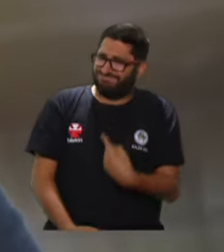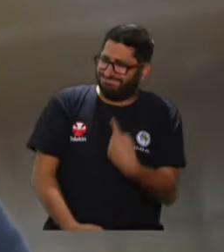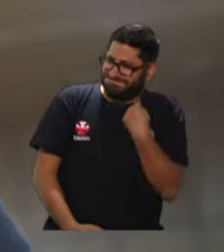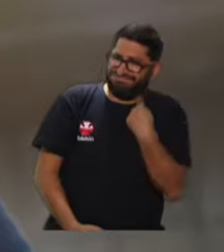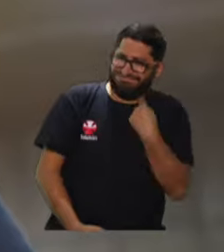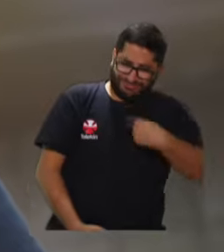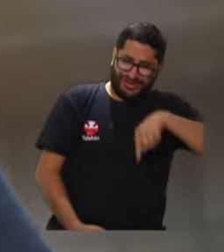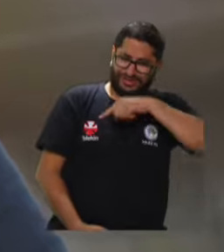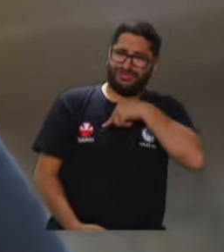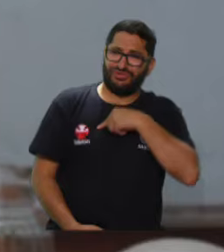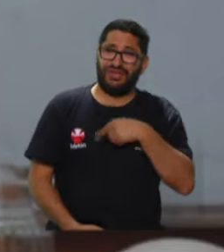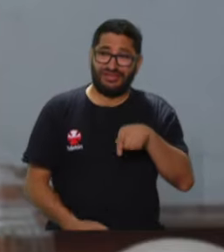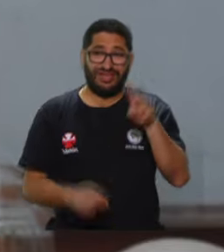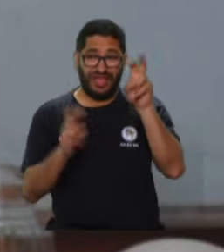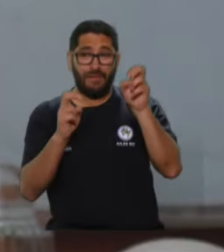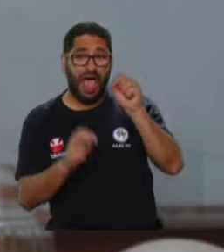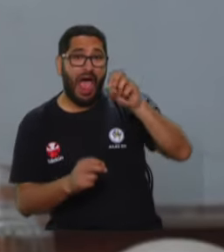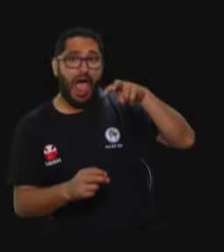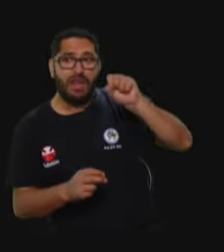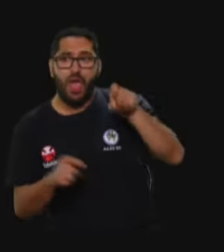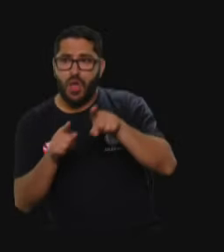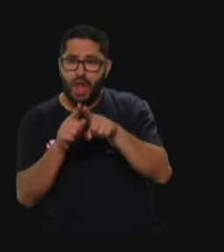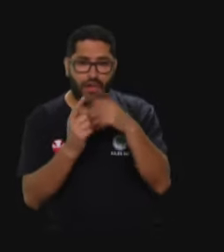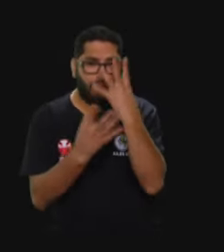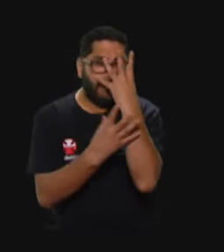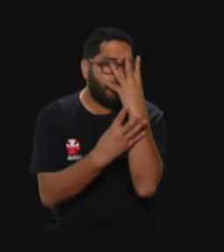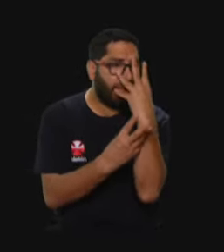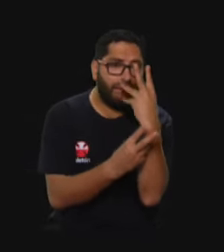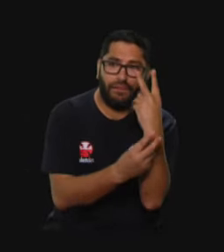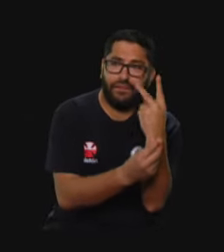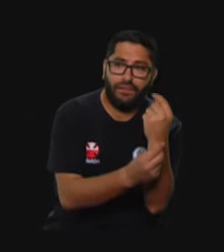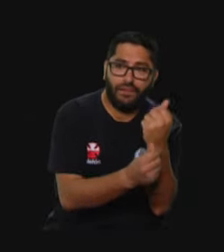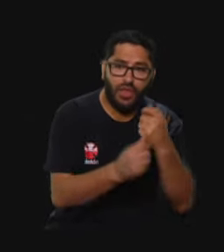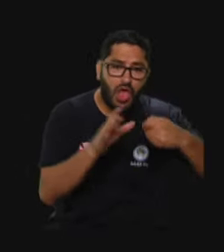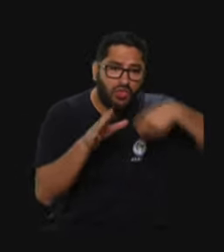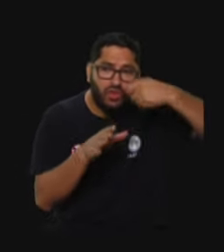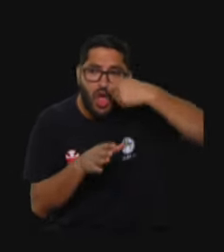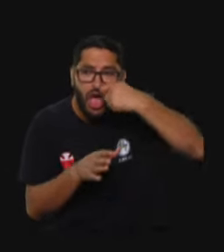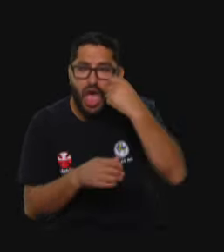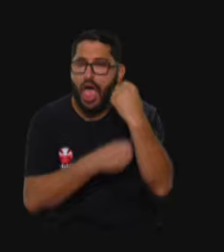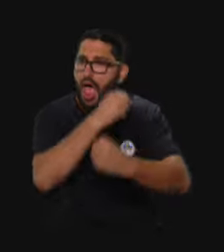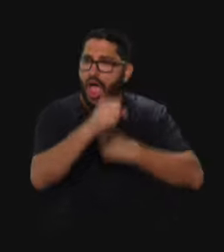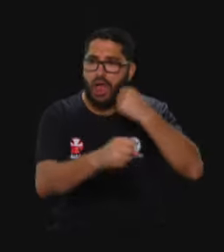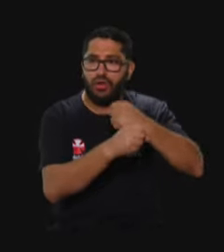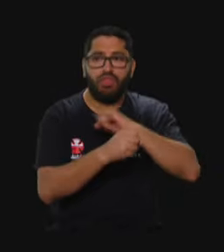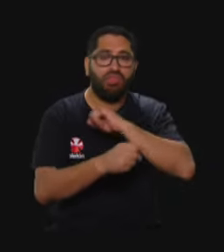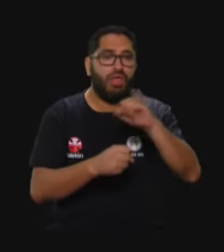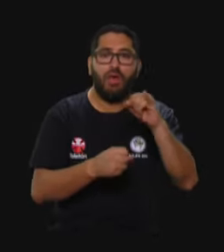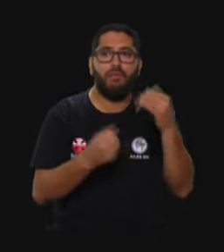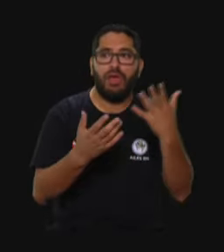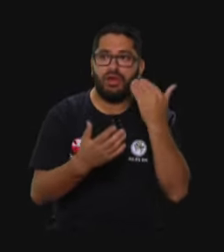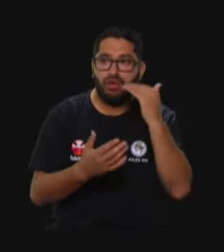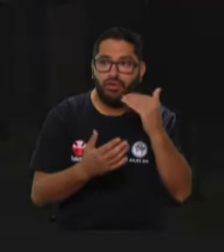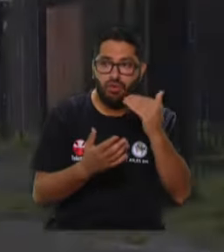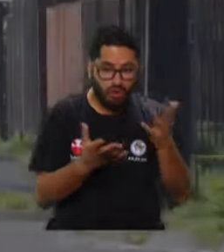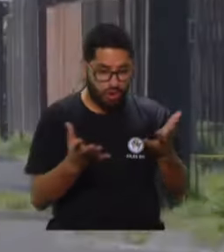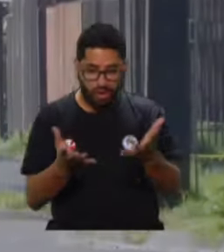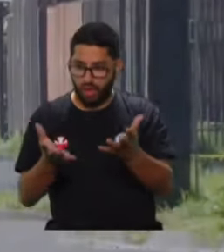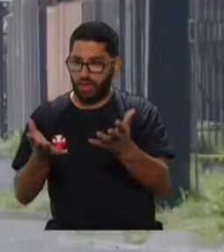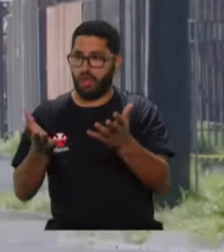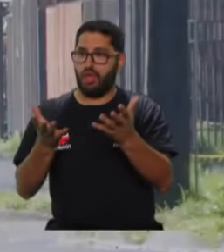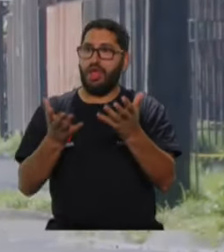metida en la droga muchos años de su vida. Y cuando nace Joaquín, llegó como a sacarla y a mostrarle como lo bonito de la